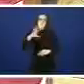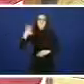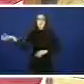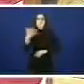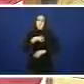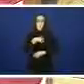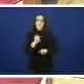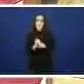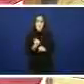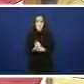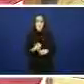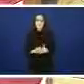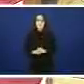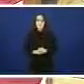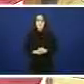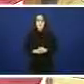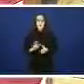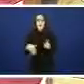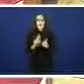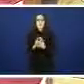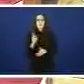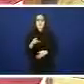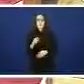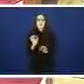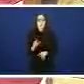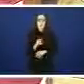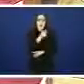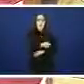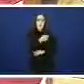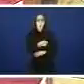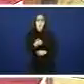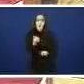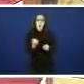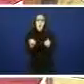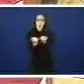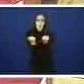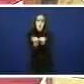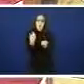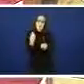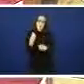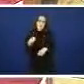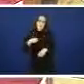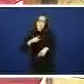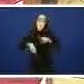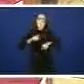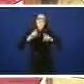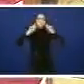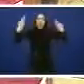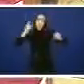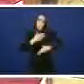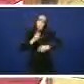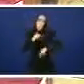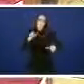así como o abono de axudas en concepto de acción social, salvo no caso de persoas con discapacidade.